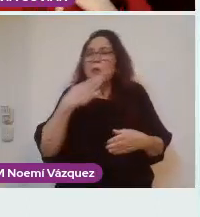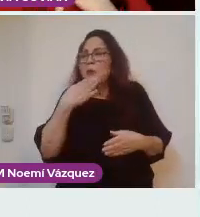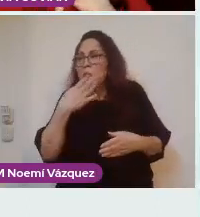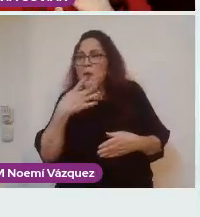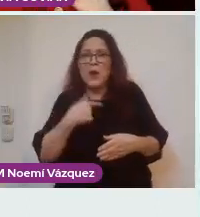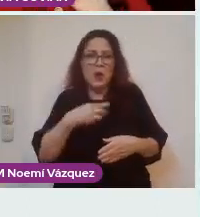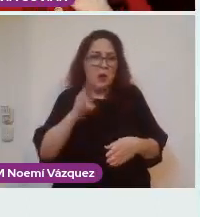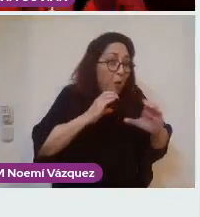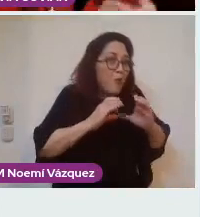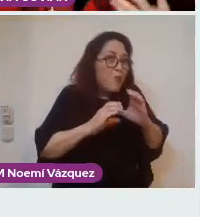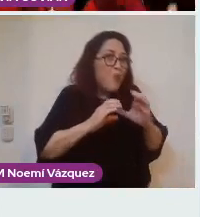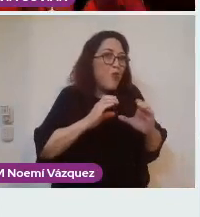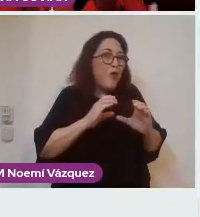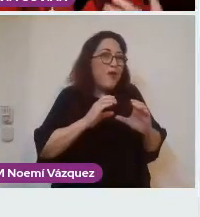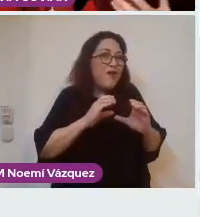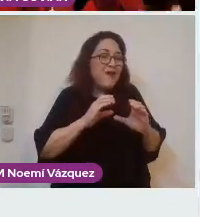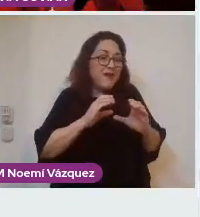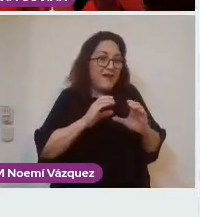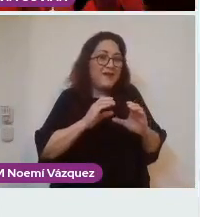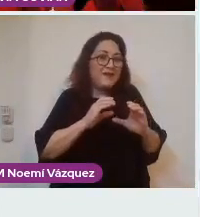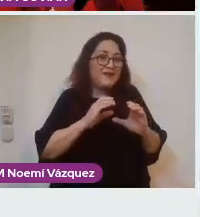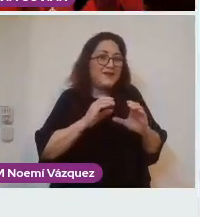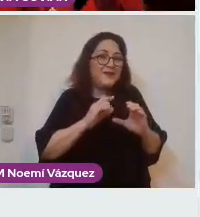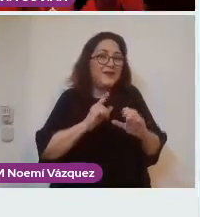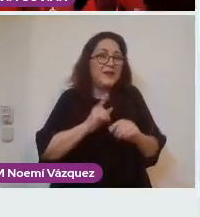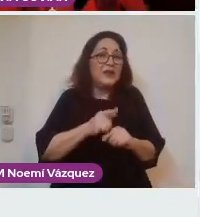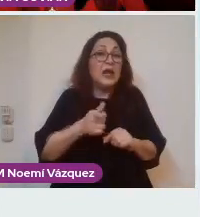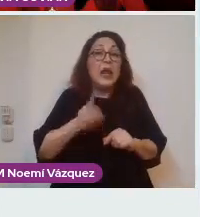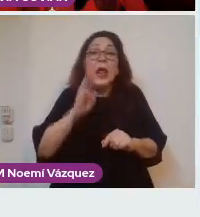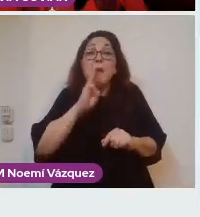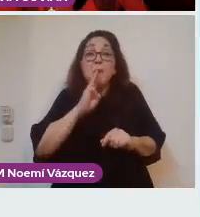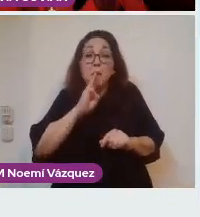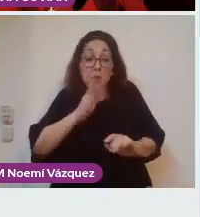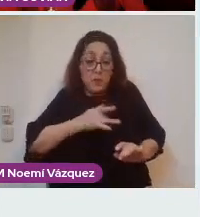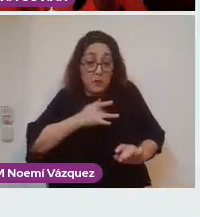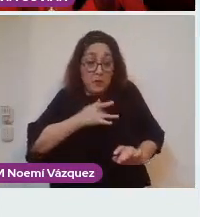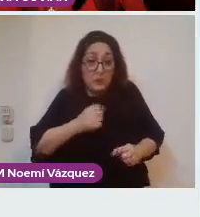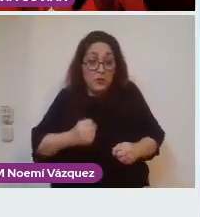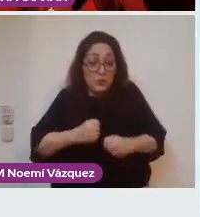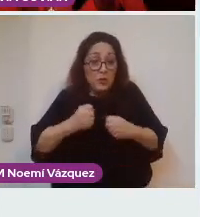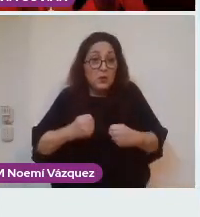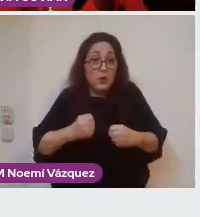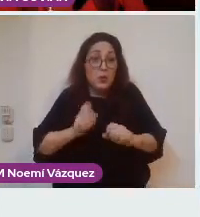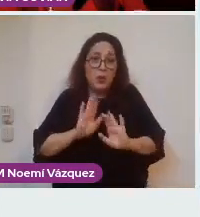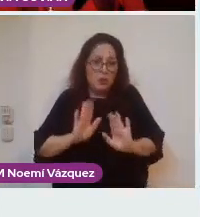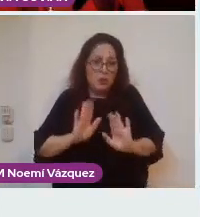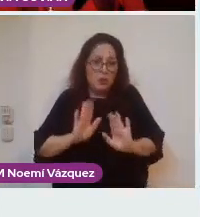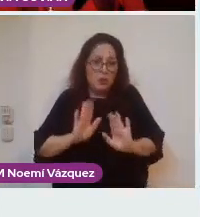Pues eso tiene que ver, pero muchas veces lo emocional sobrepasa esos intentos de